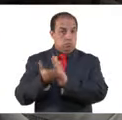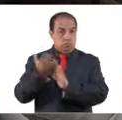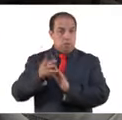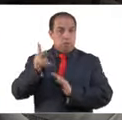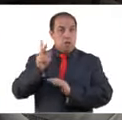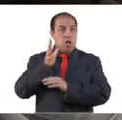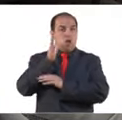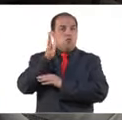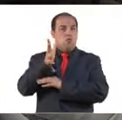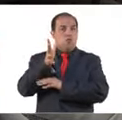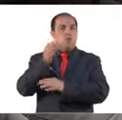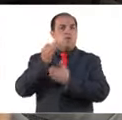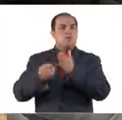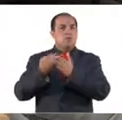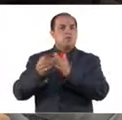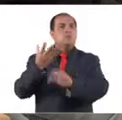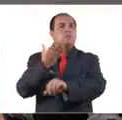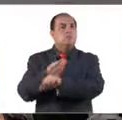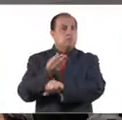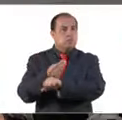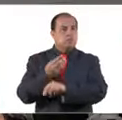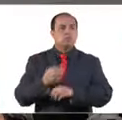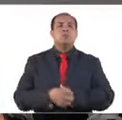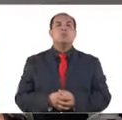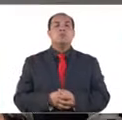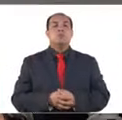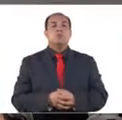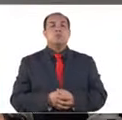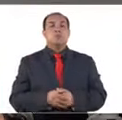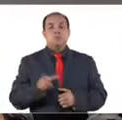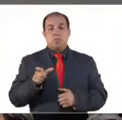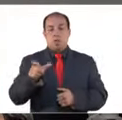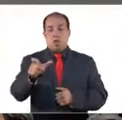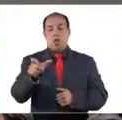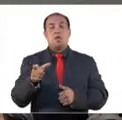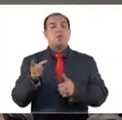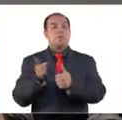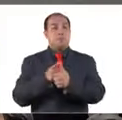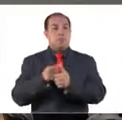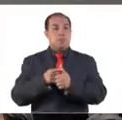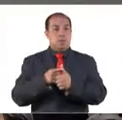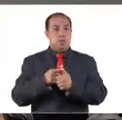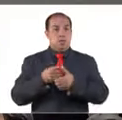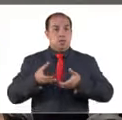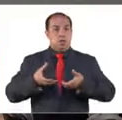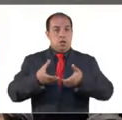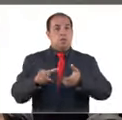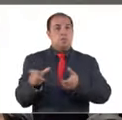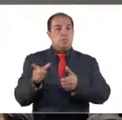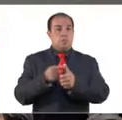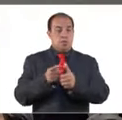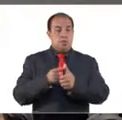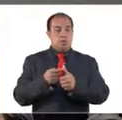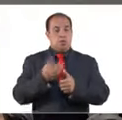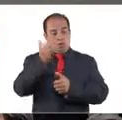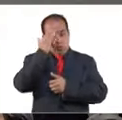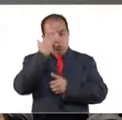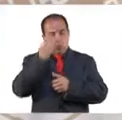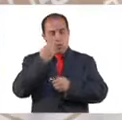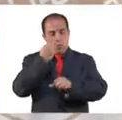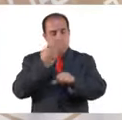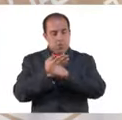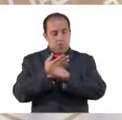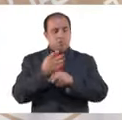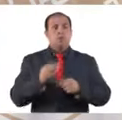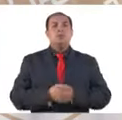luego carecen de mantenimiento. En vías primarias ya conocen la distribución que existe en términos de